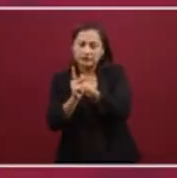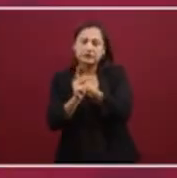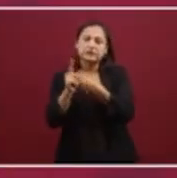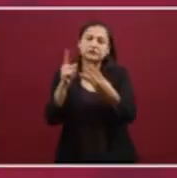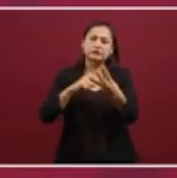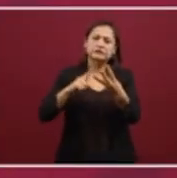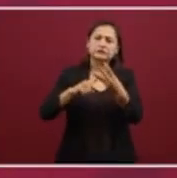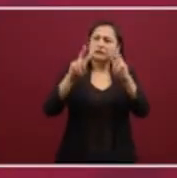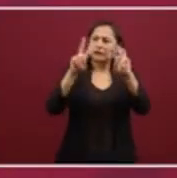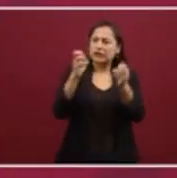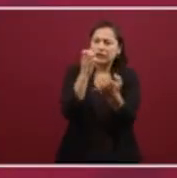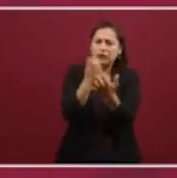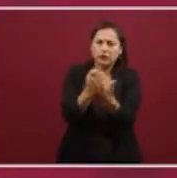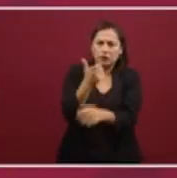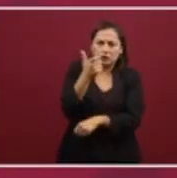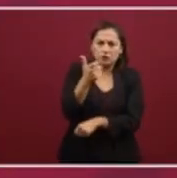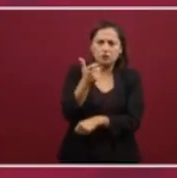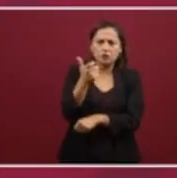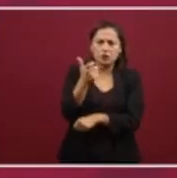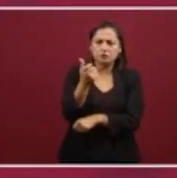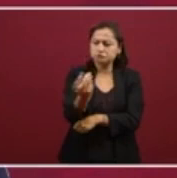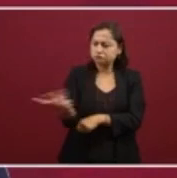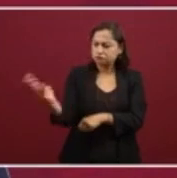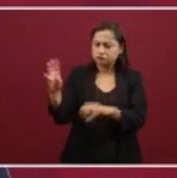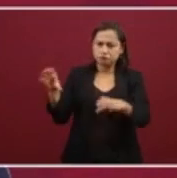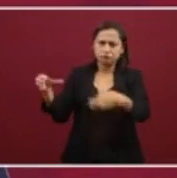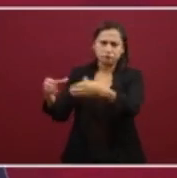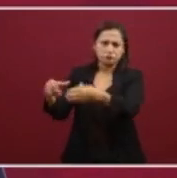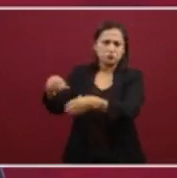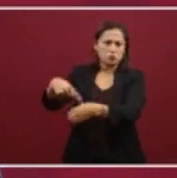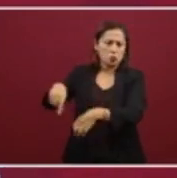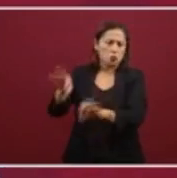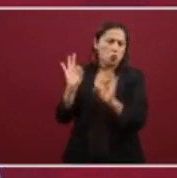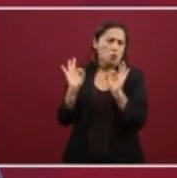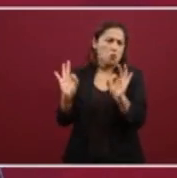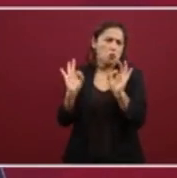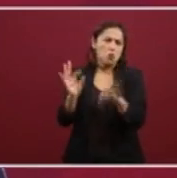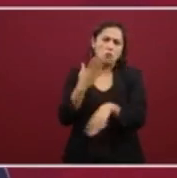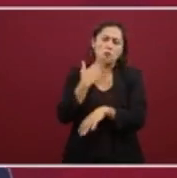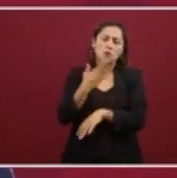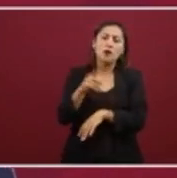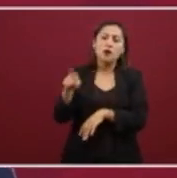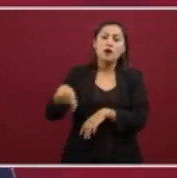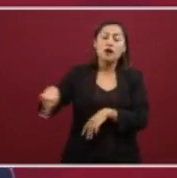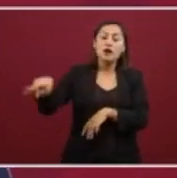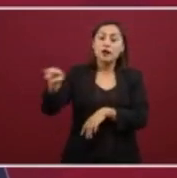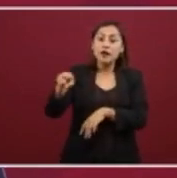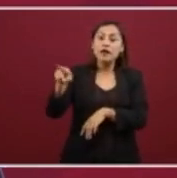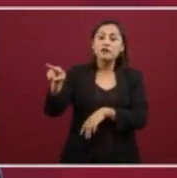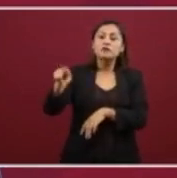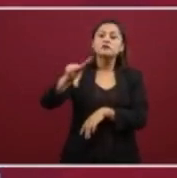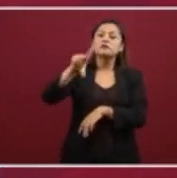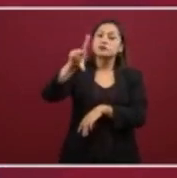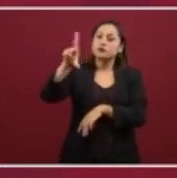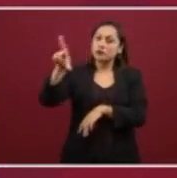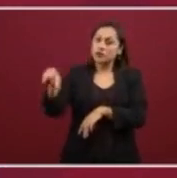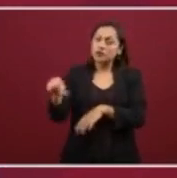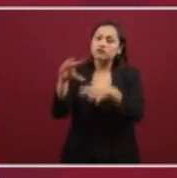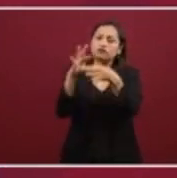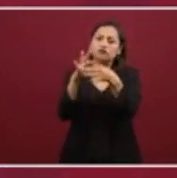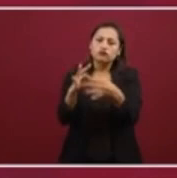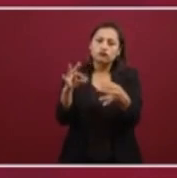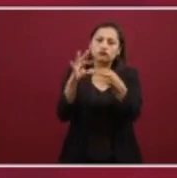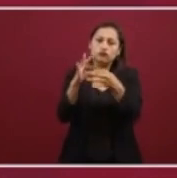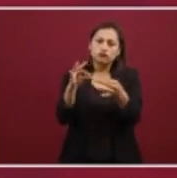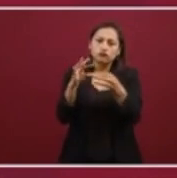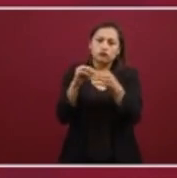muy buena nuestra delegación. Entonces, ellos son los que informan sobre este